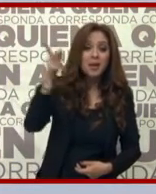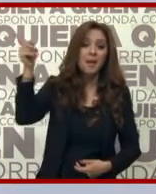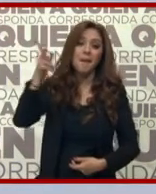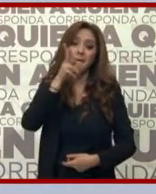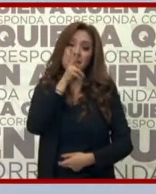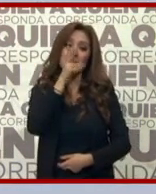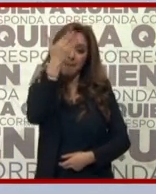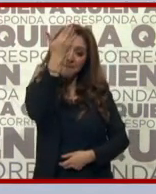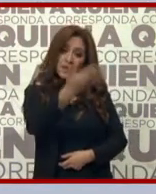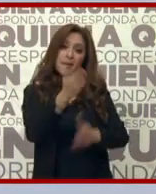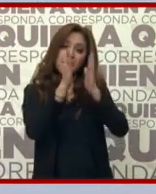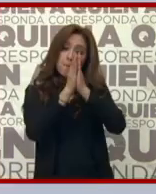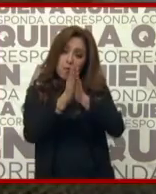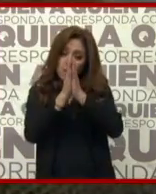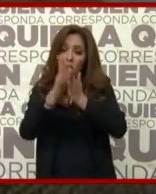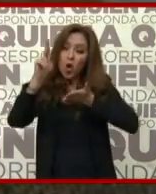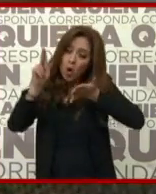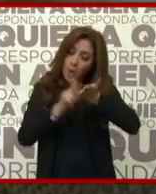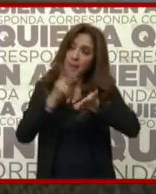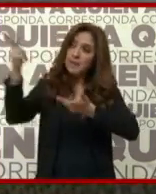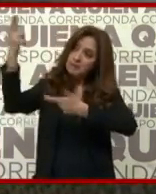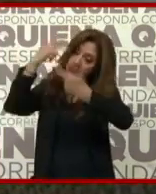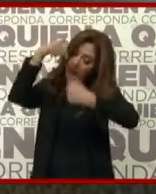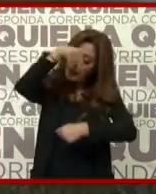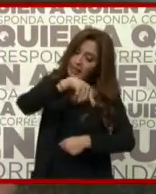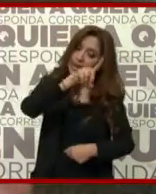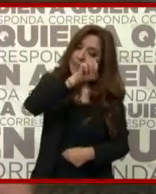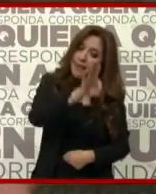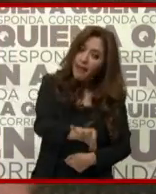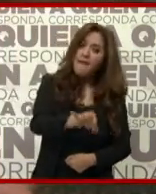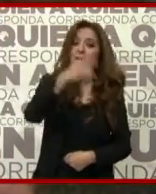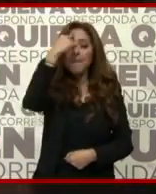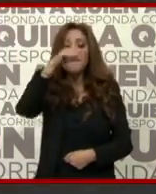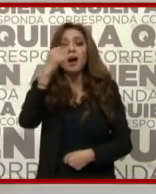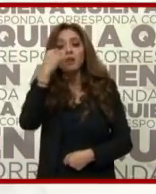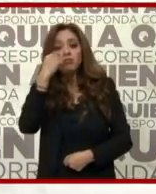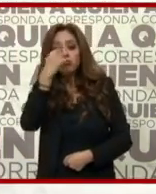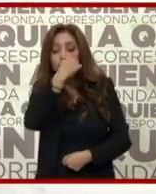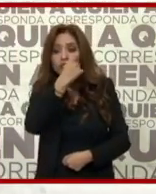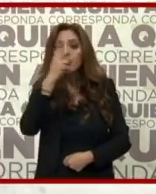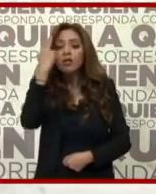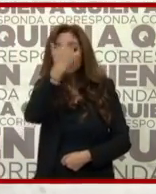apoyo para trasladarse de nueva cuenta a la Ciudad de México, en donde su hija recibirá una